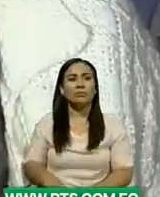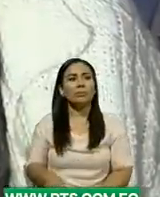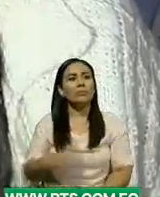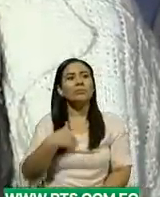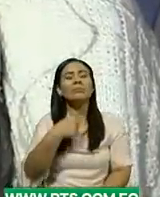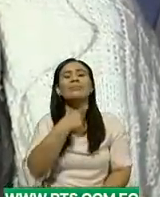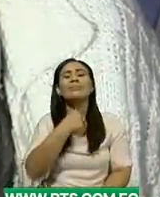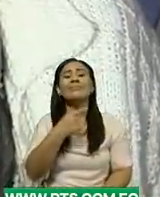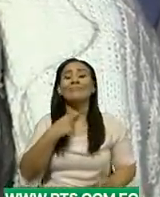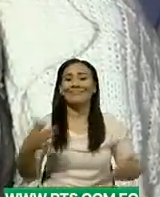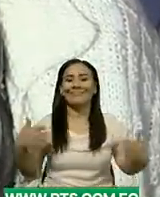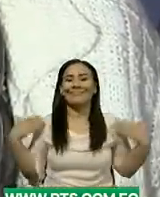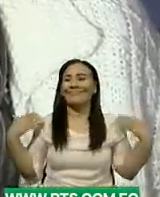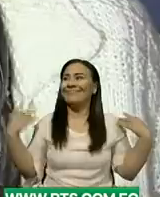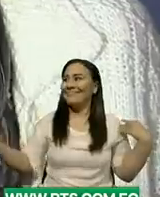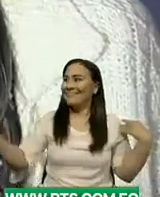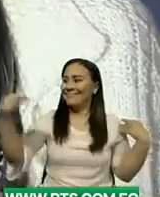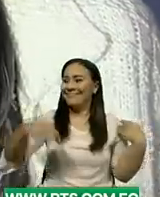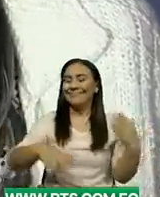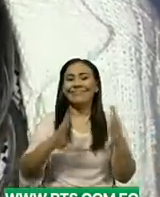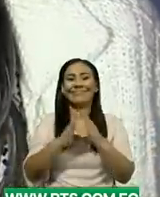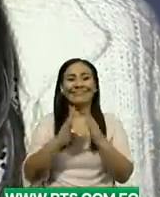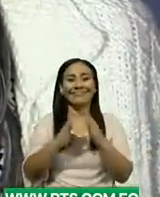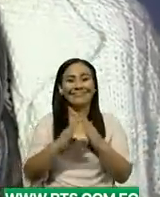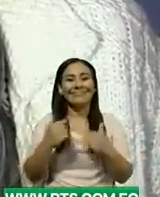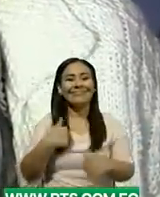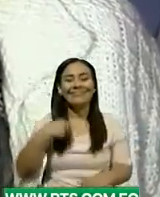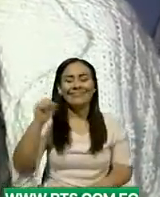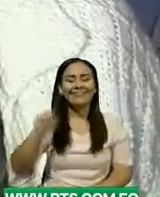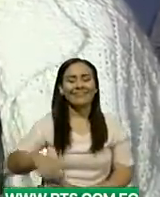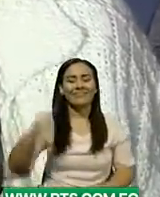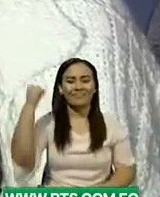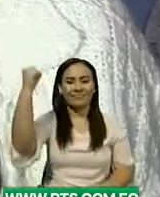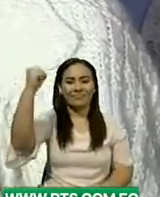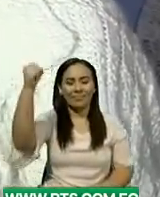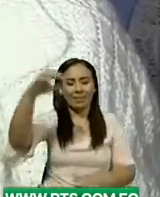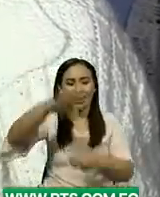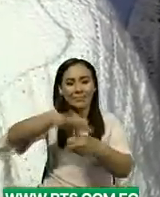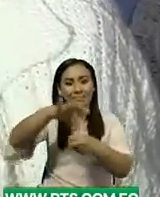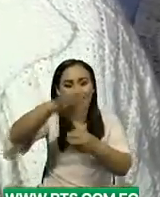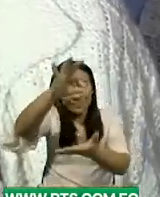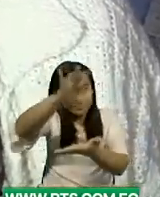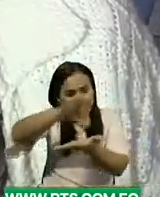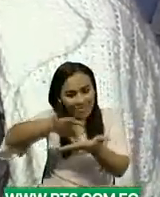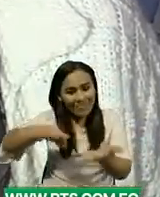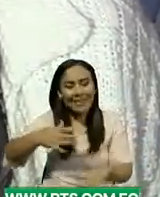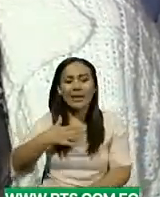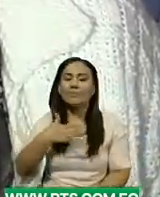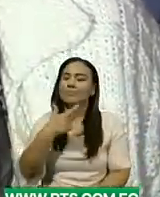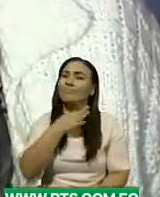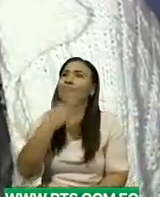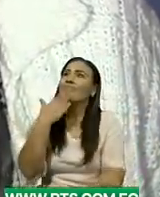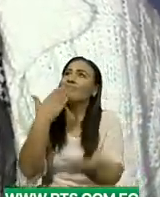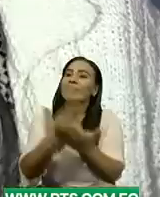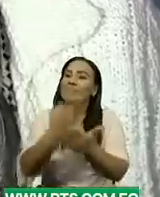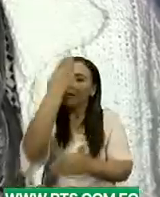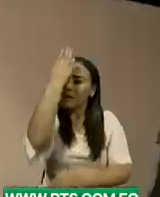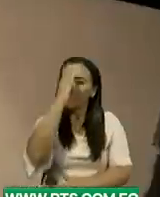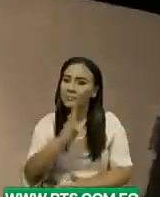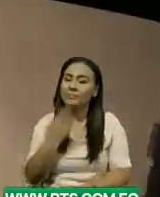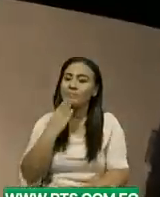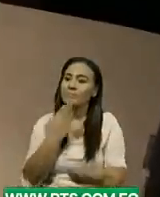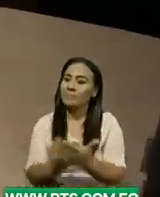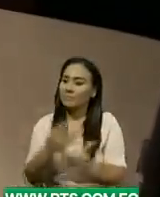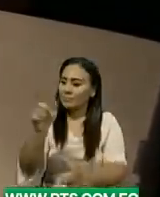muy feliz de que han venido a mi casita a hacerme votar el voto. Agradezco a Dios y a